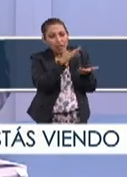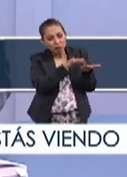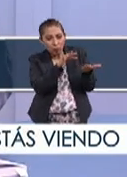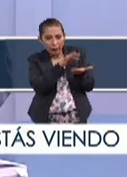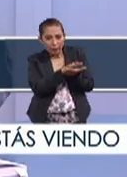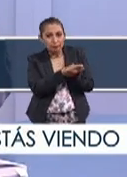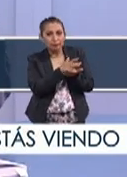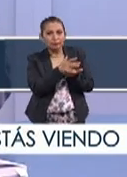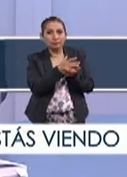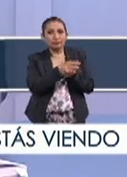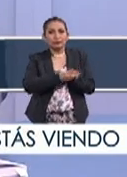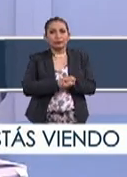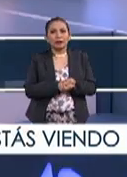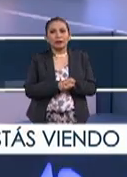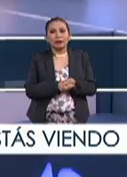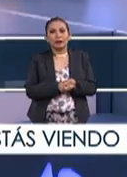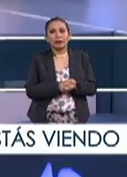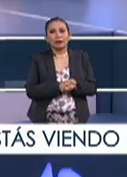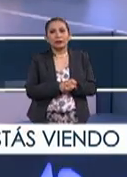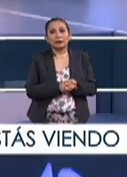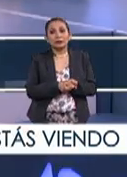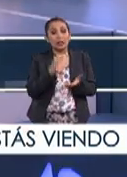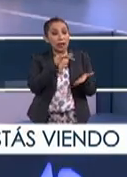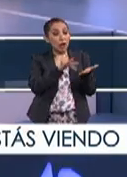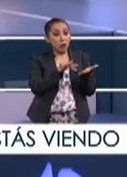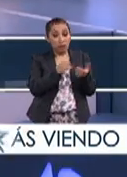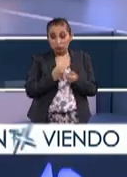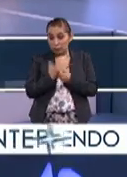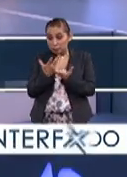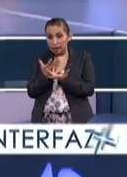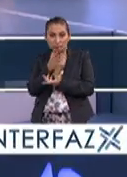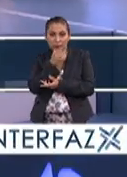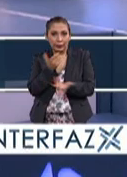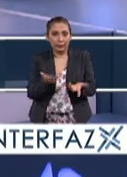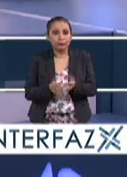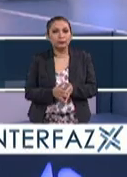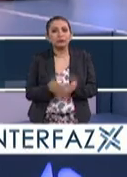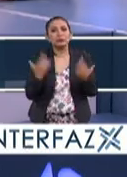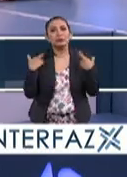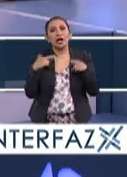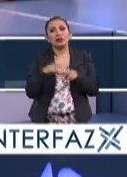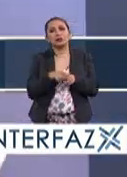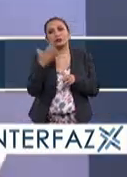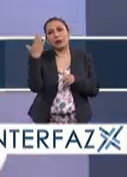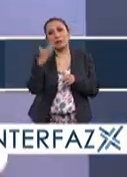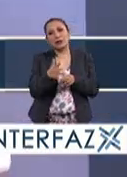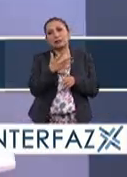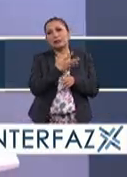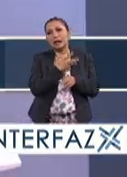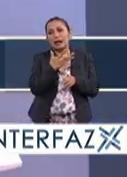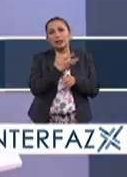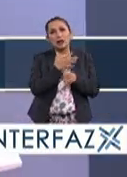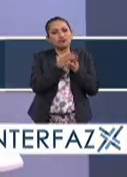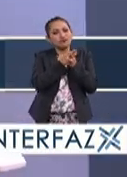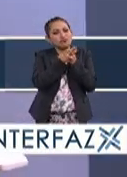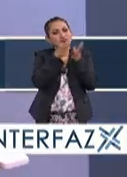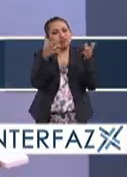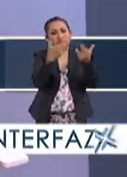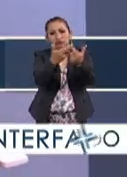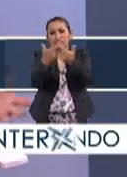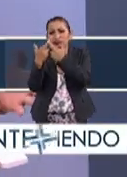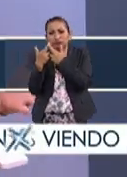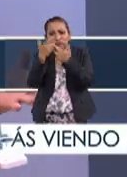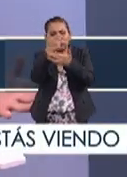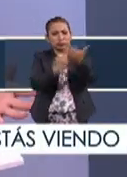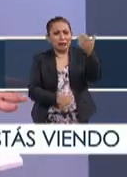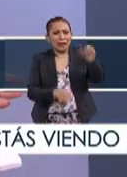lecturas, porque sin lectura no hay poesía. Claro. Maestro, bueno, sabemos que tiene una gran